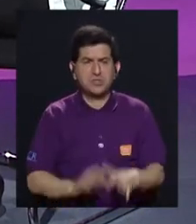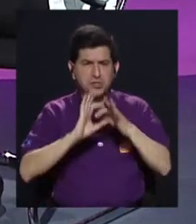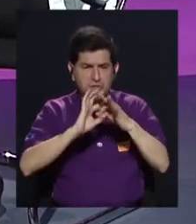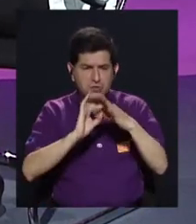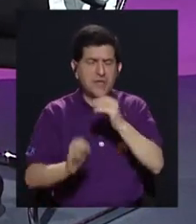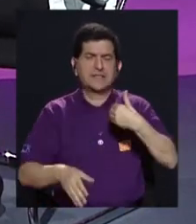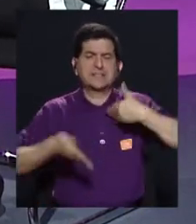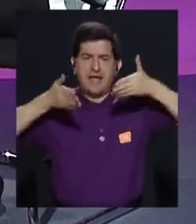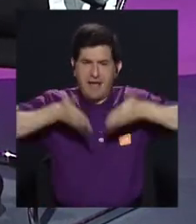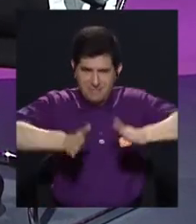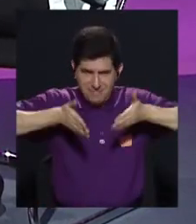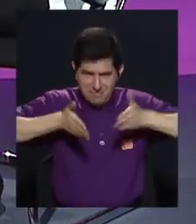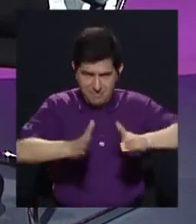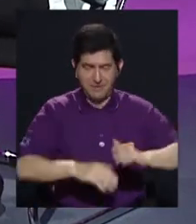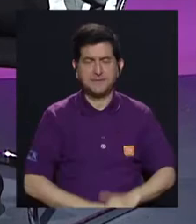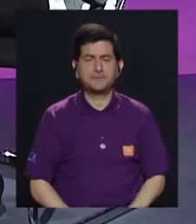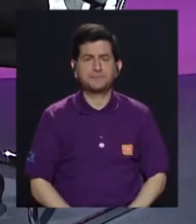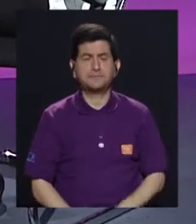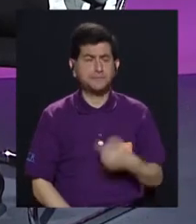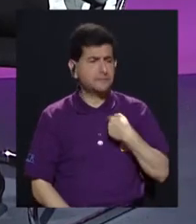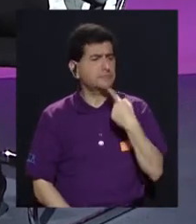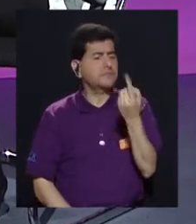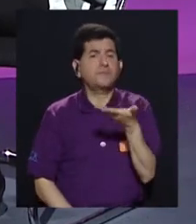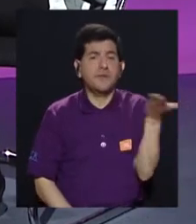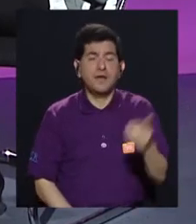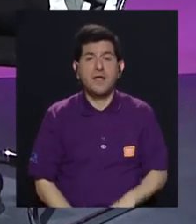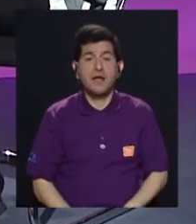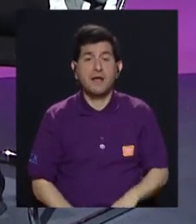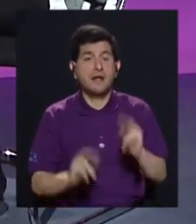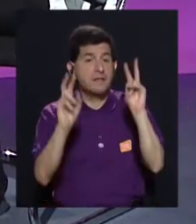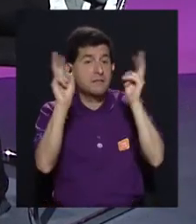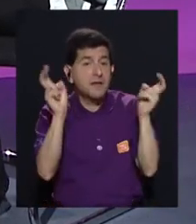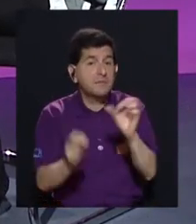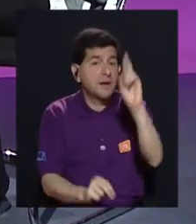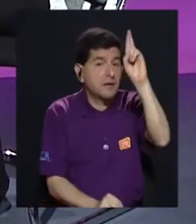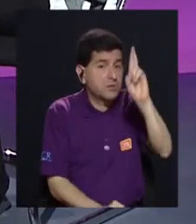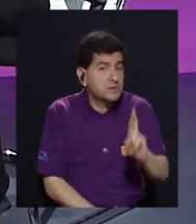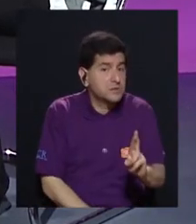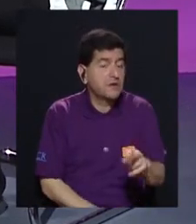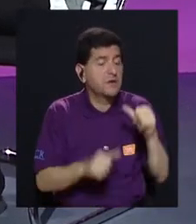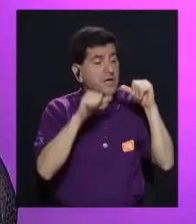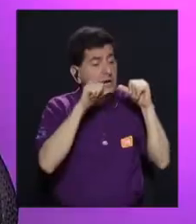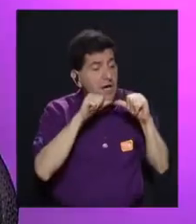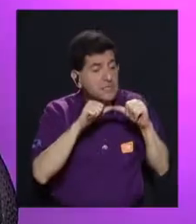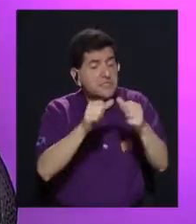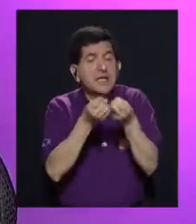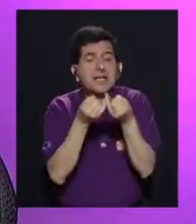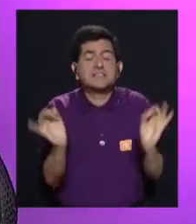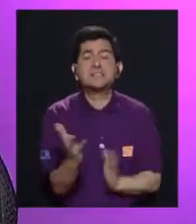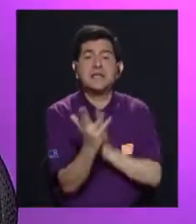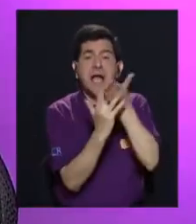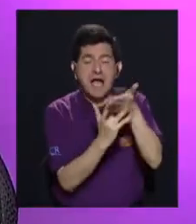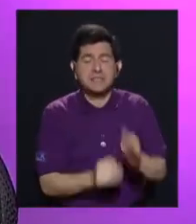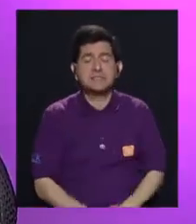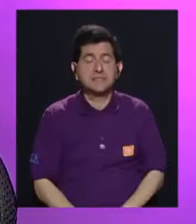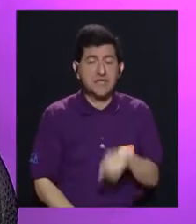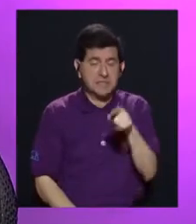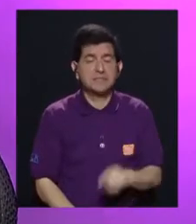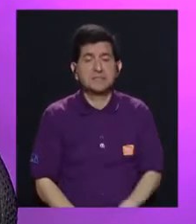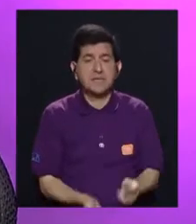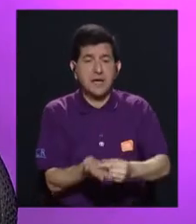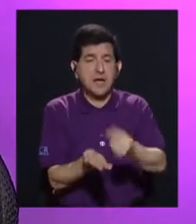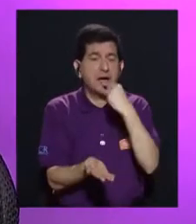reproductivos y en este sentido me refiero a el tema de que costa rica continúa sin tener acceso anticoncepción de emergencia